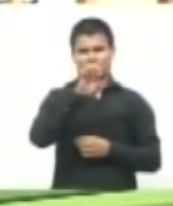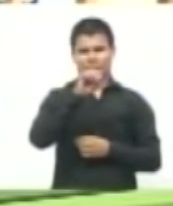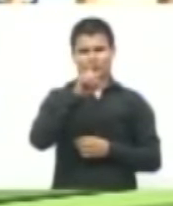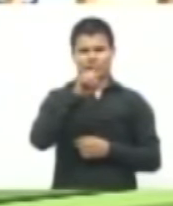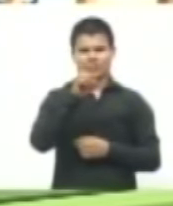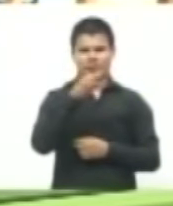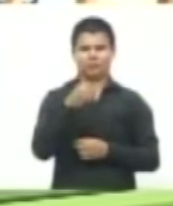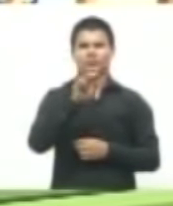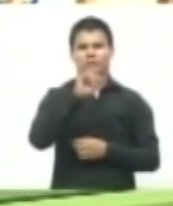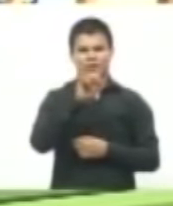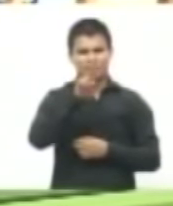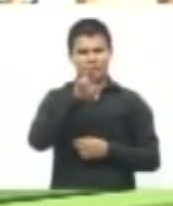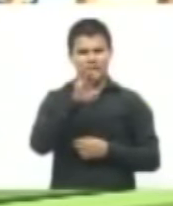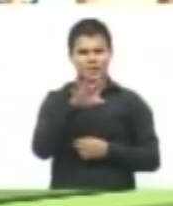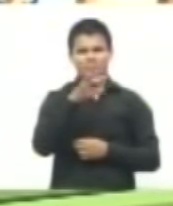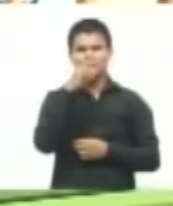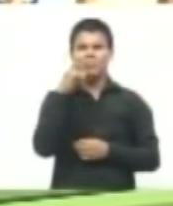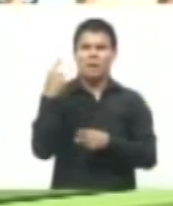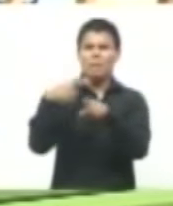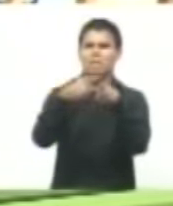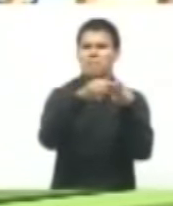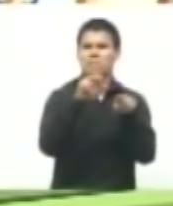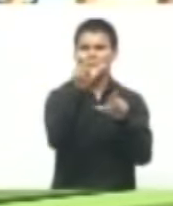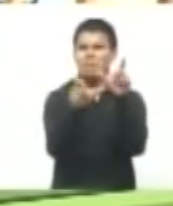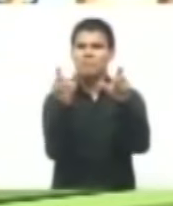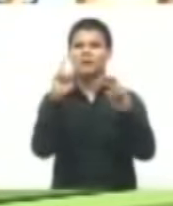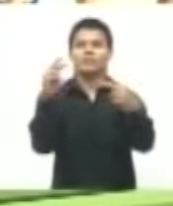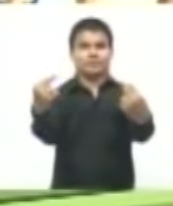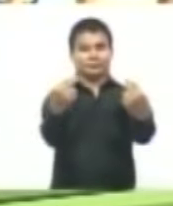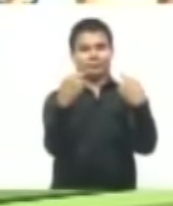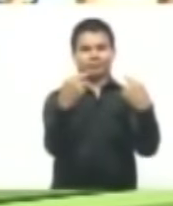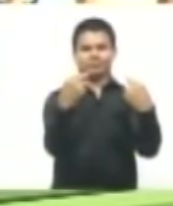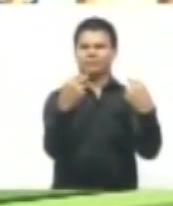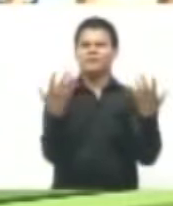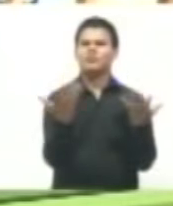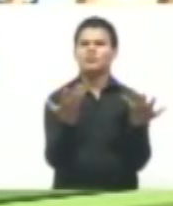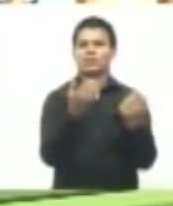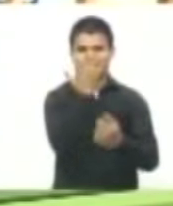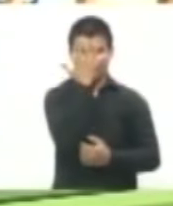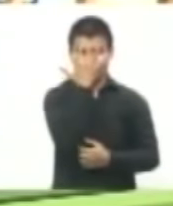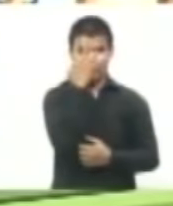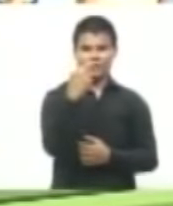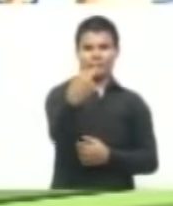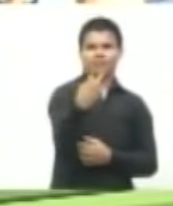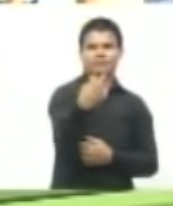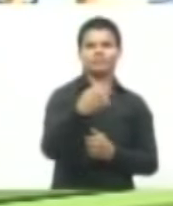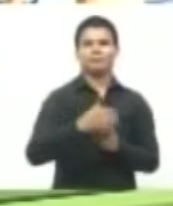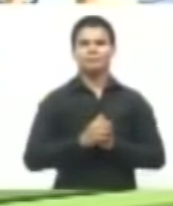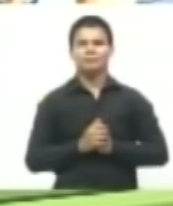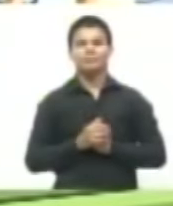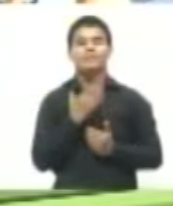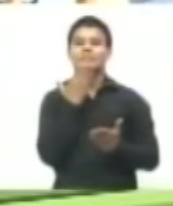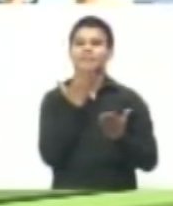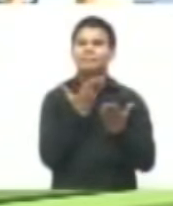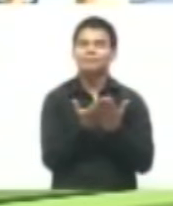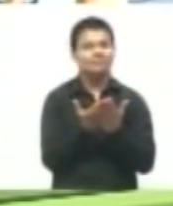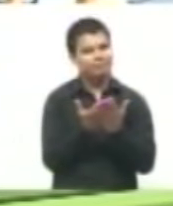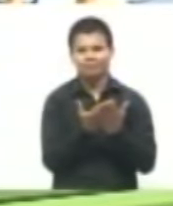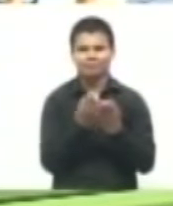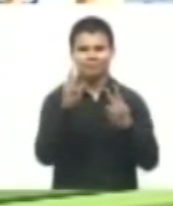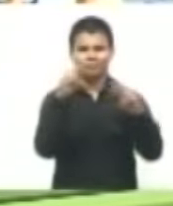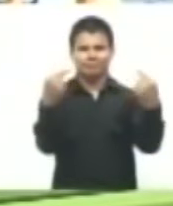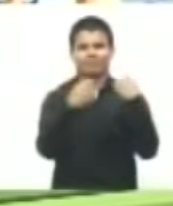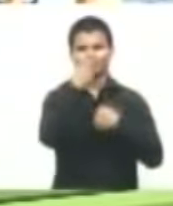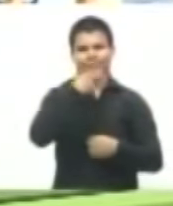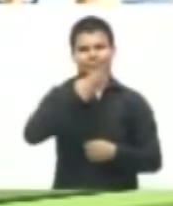está Ivette Prieto, Yolanda Cristina Montoya, que está ahí pegadita todos los días, y también Tino Llerena. Gracias por siempre cumplir un